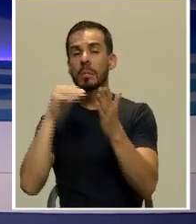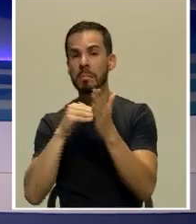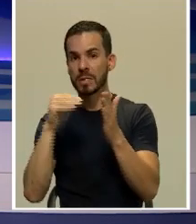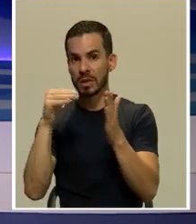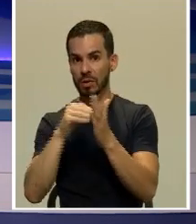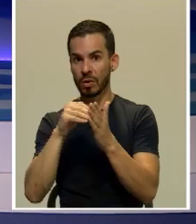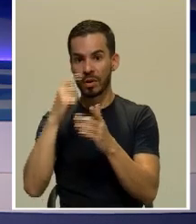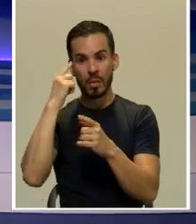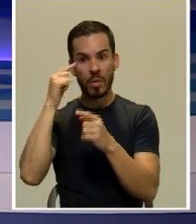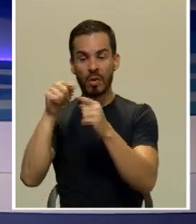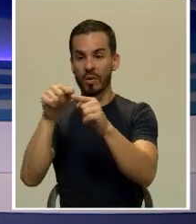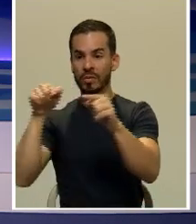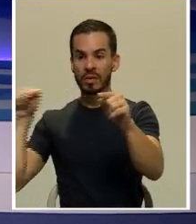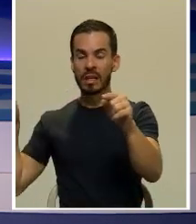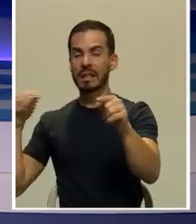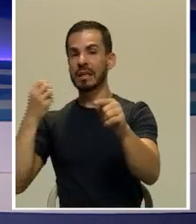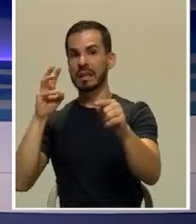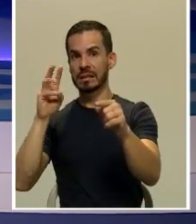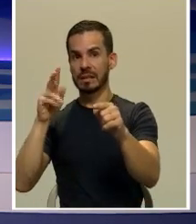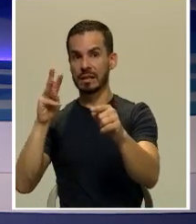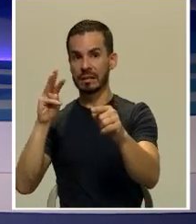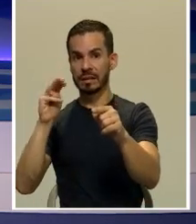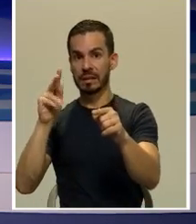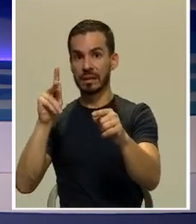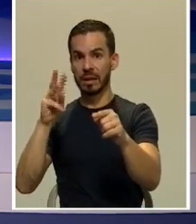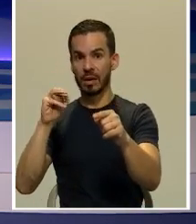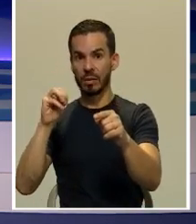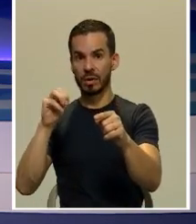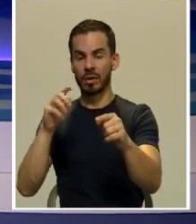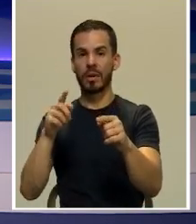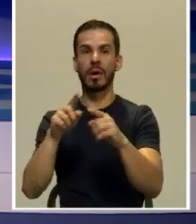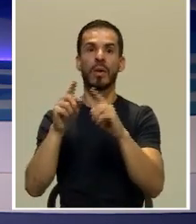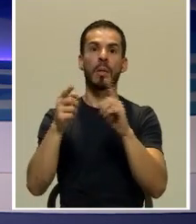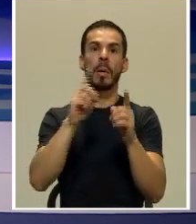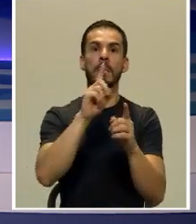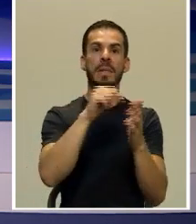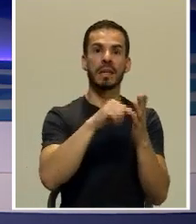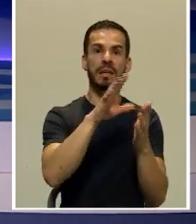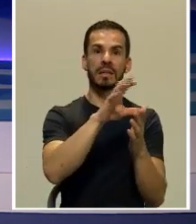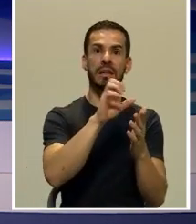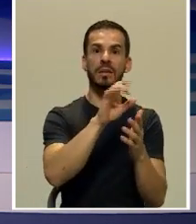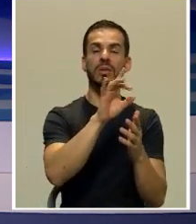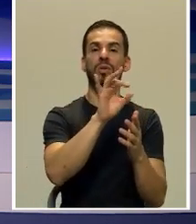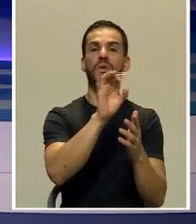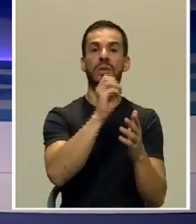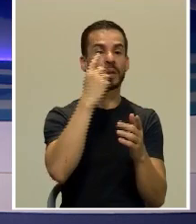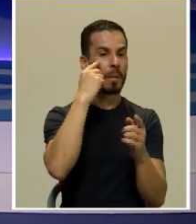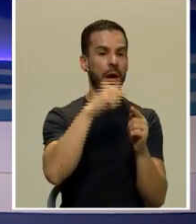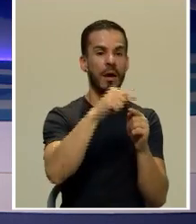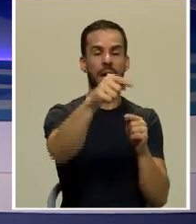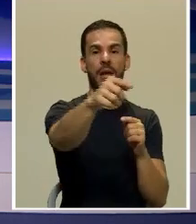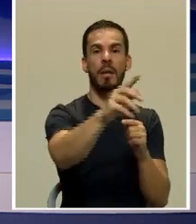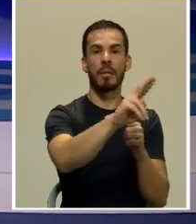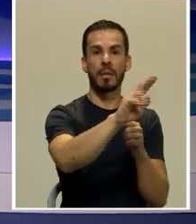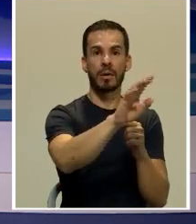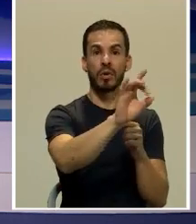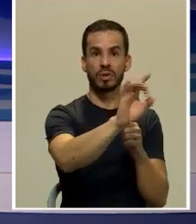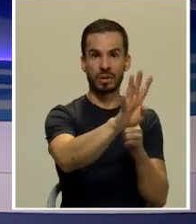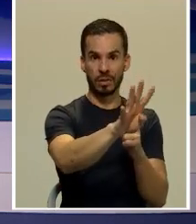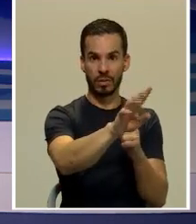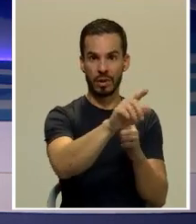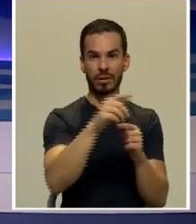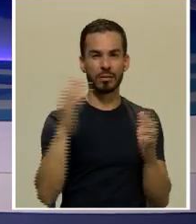millones por 16 kilómetros versus 1.550 para 84. Son,